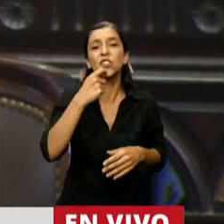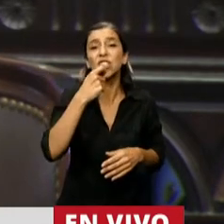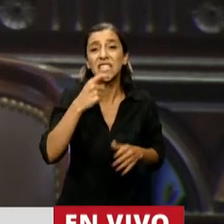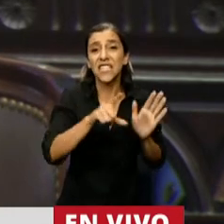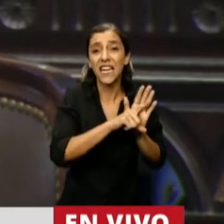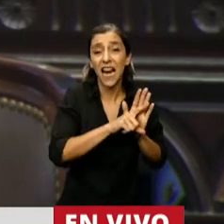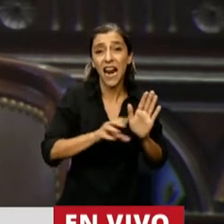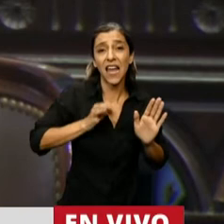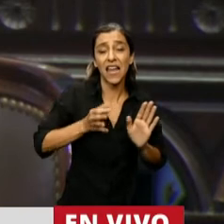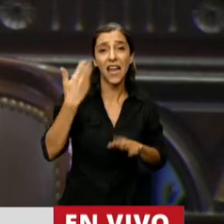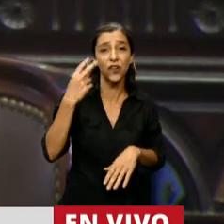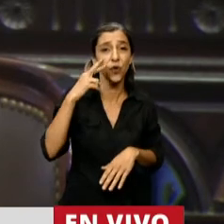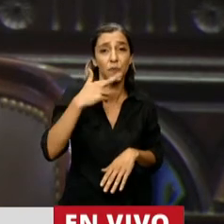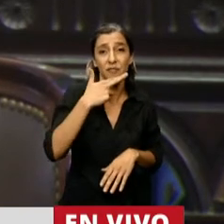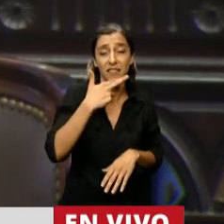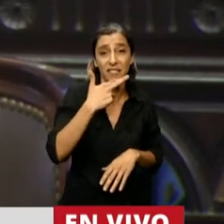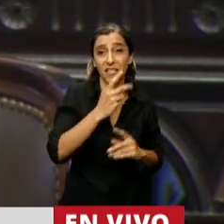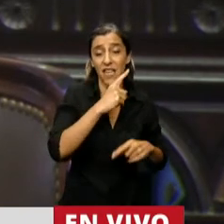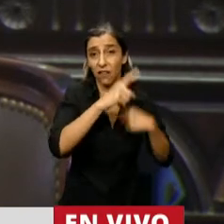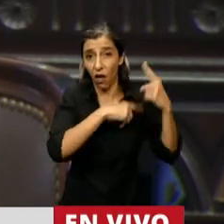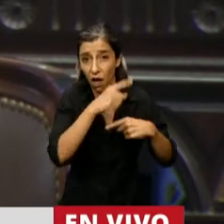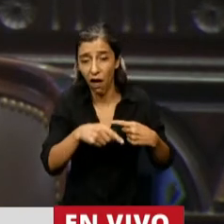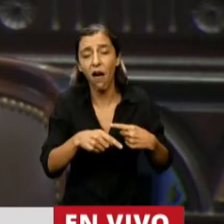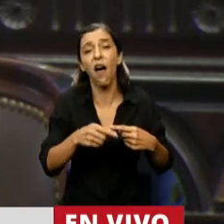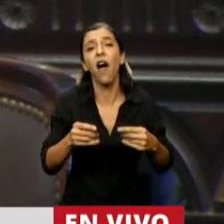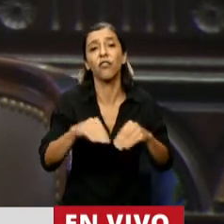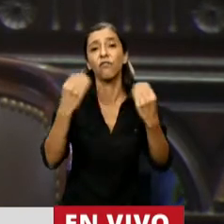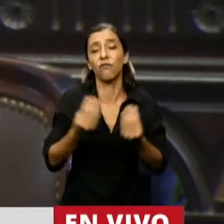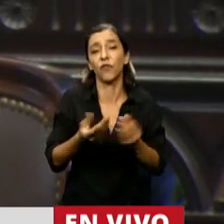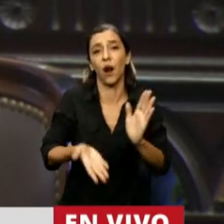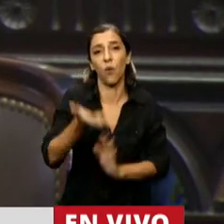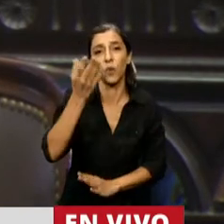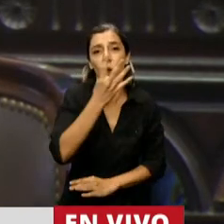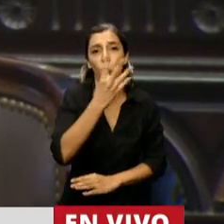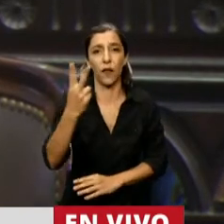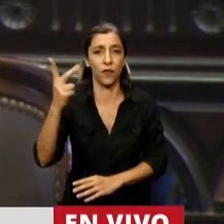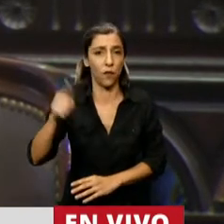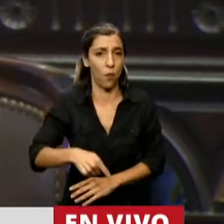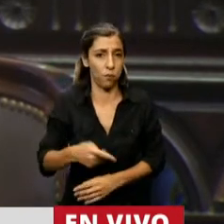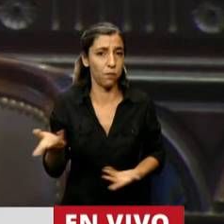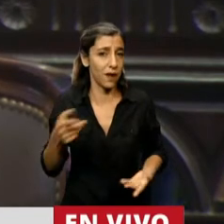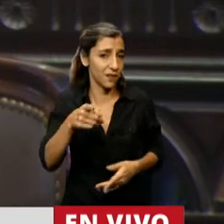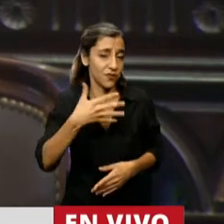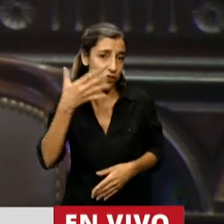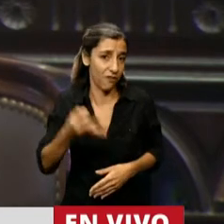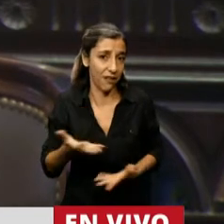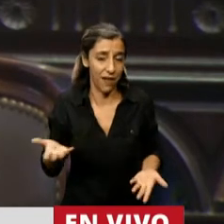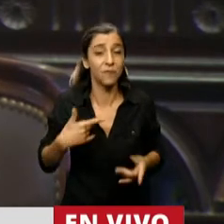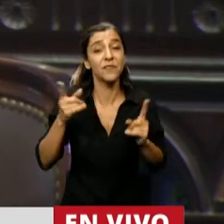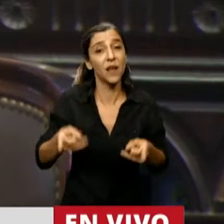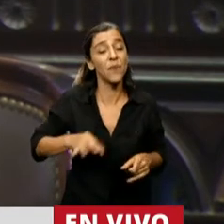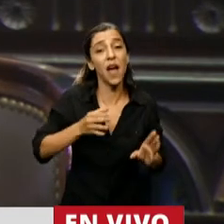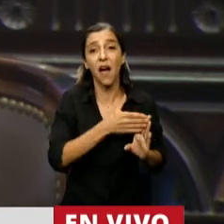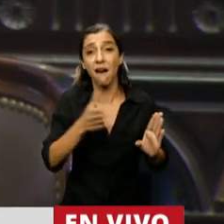Un 42% de aumento. Esa es la realidad y esa es la verdad. Pero también en el 2020,